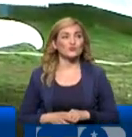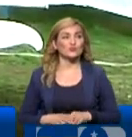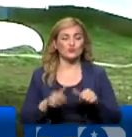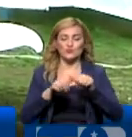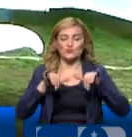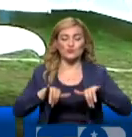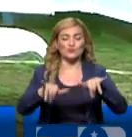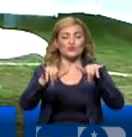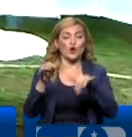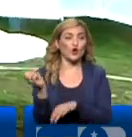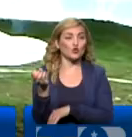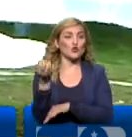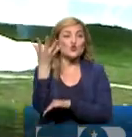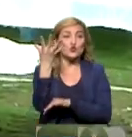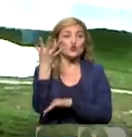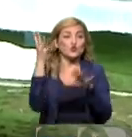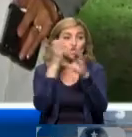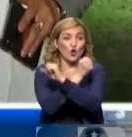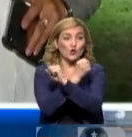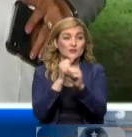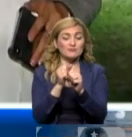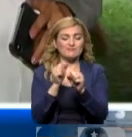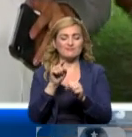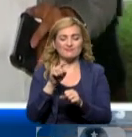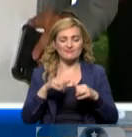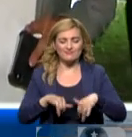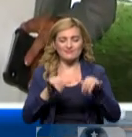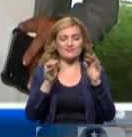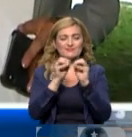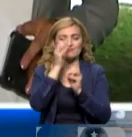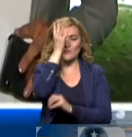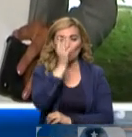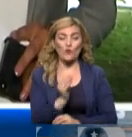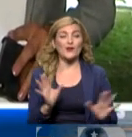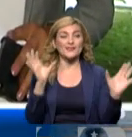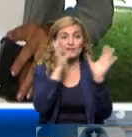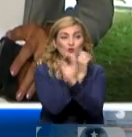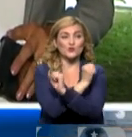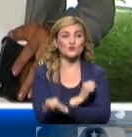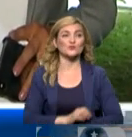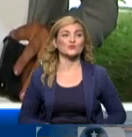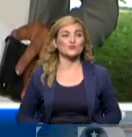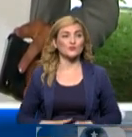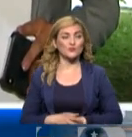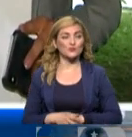iluminada durante las noches. Diana, tú sigues con más información en estudios. Una buena noche.